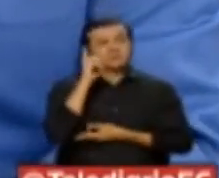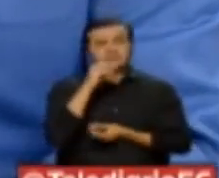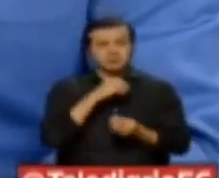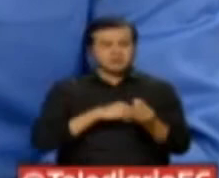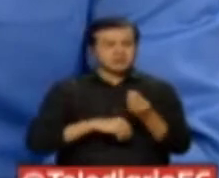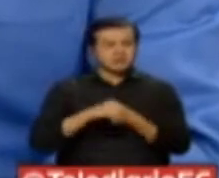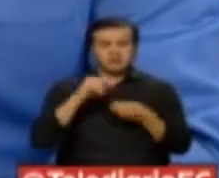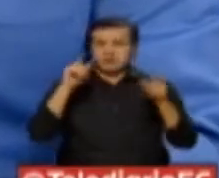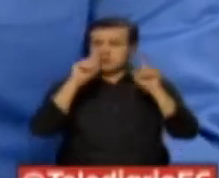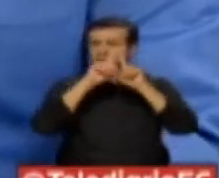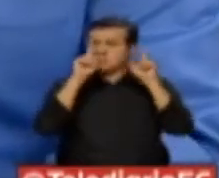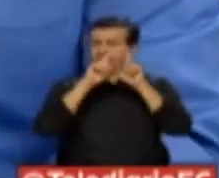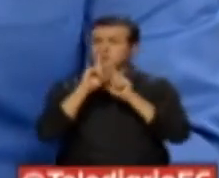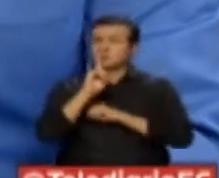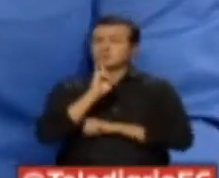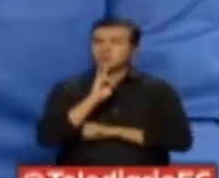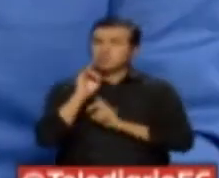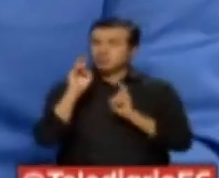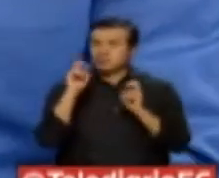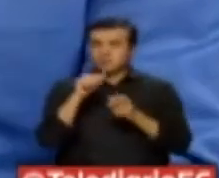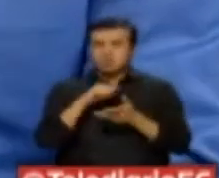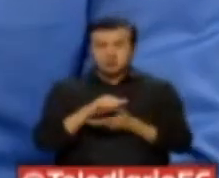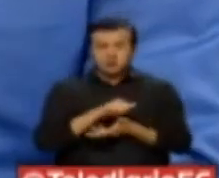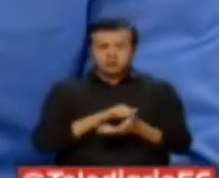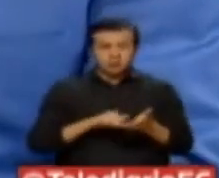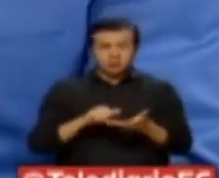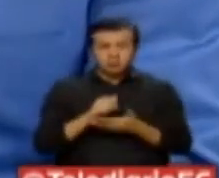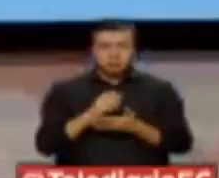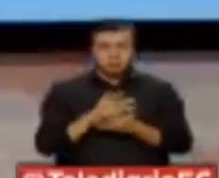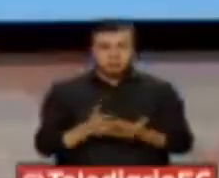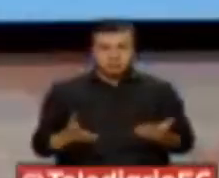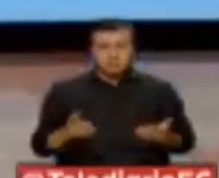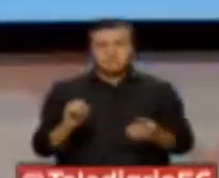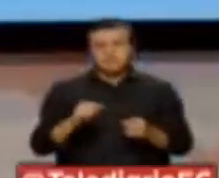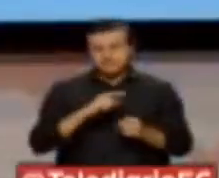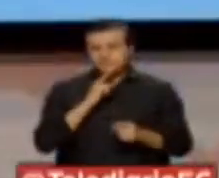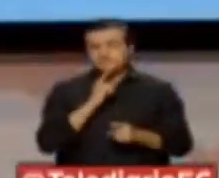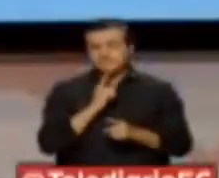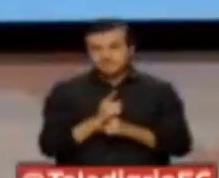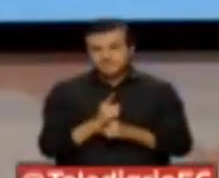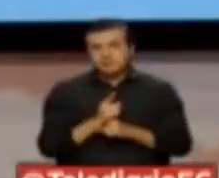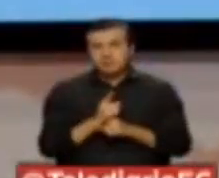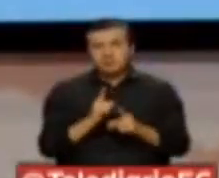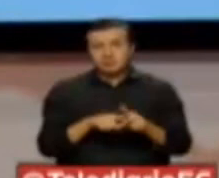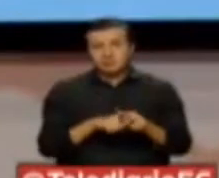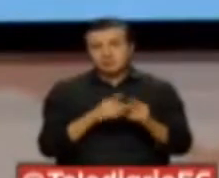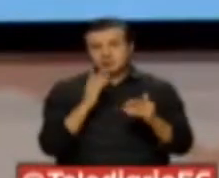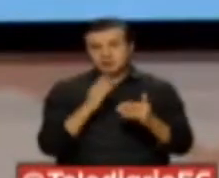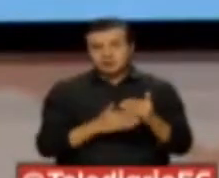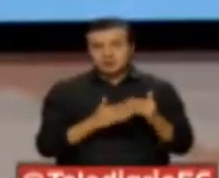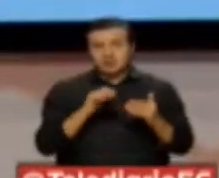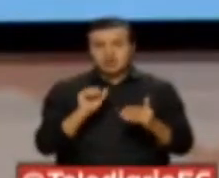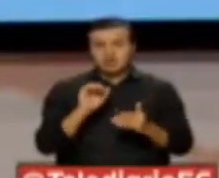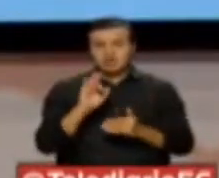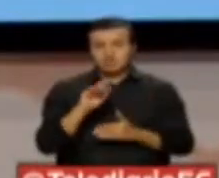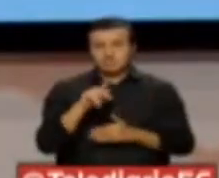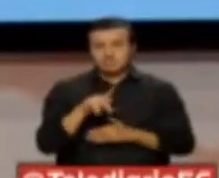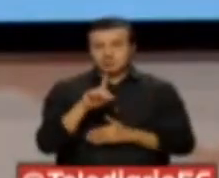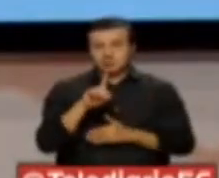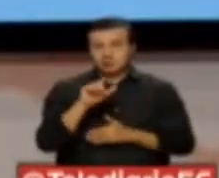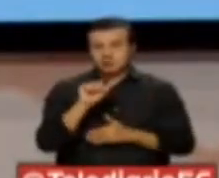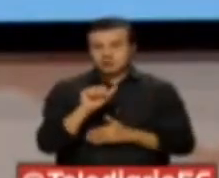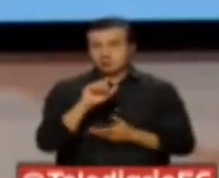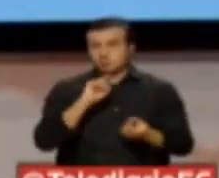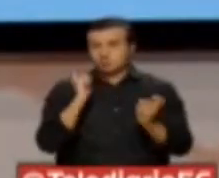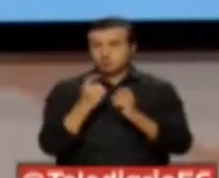inversión de empresas de eeuu en esta área en el ecuador es correcto a raíz de que terminó el atpdea y se sustituyó por